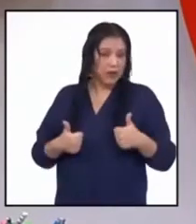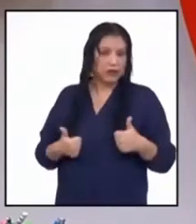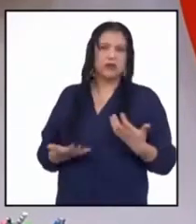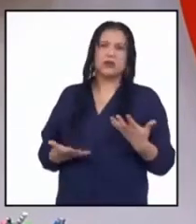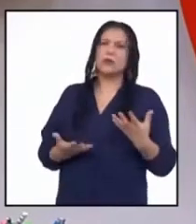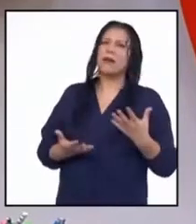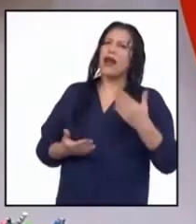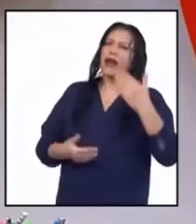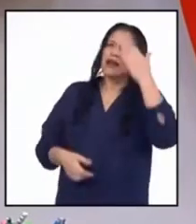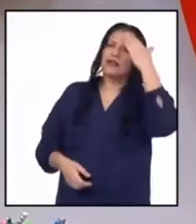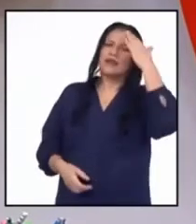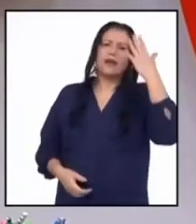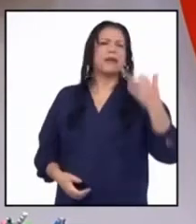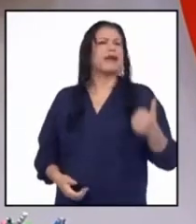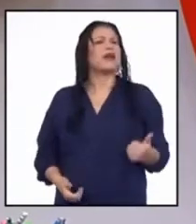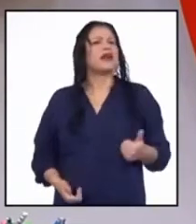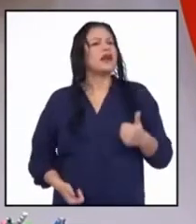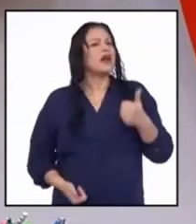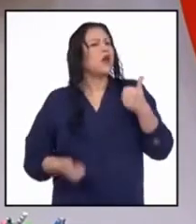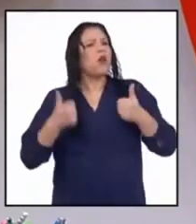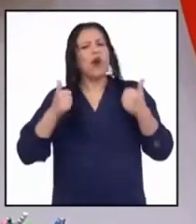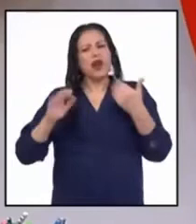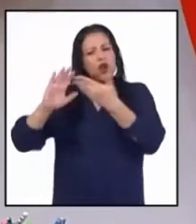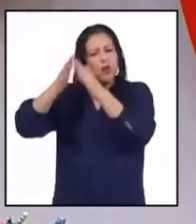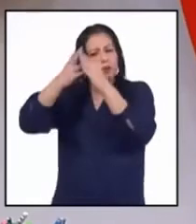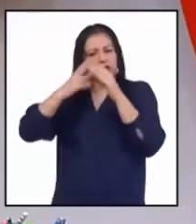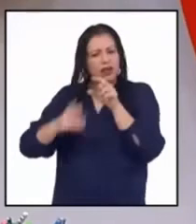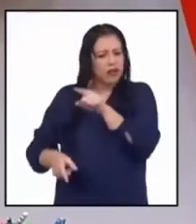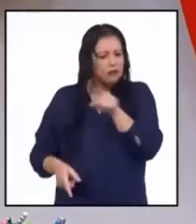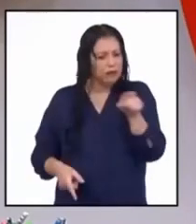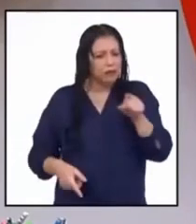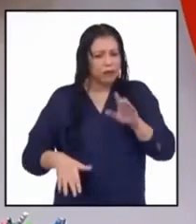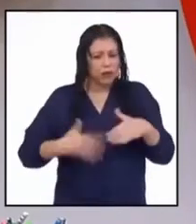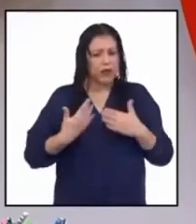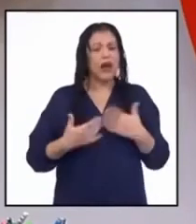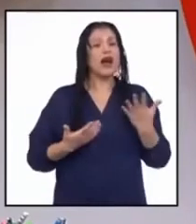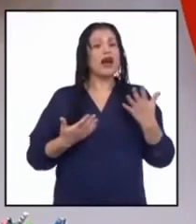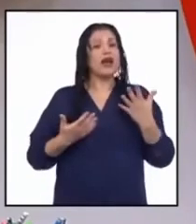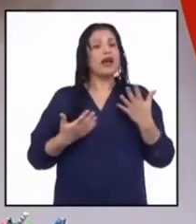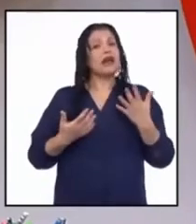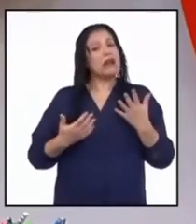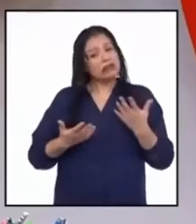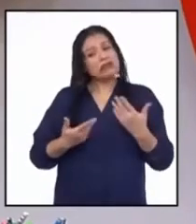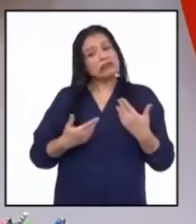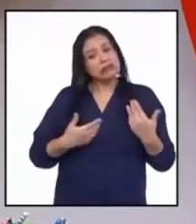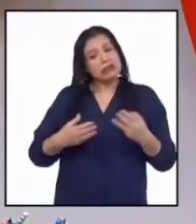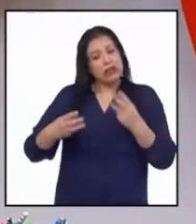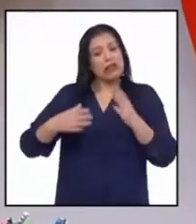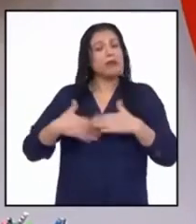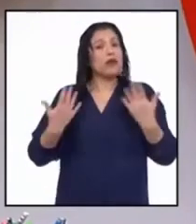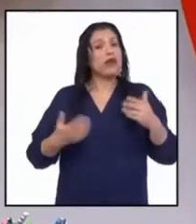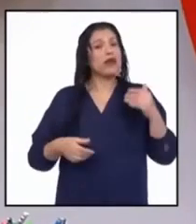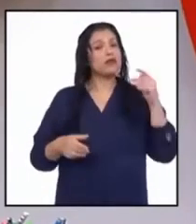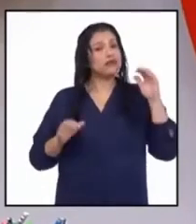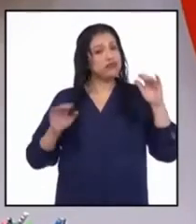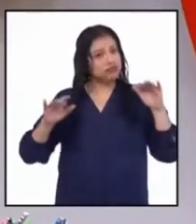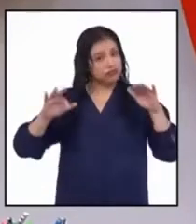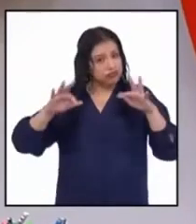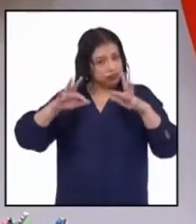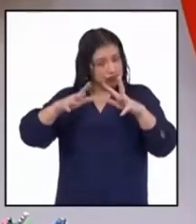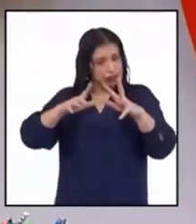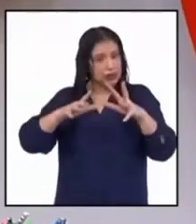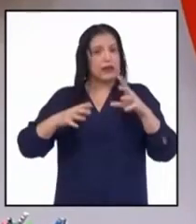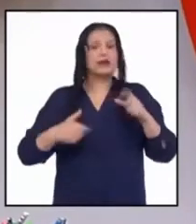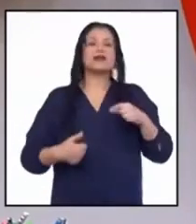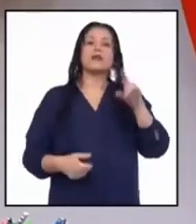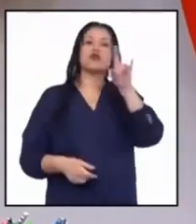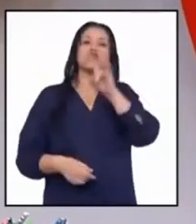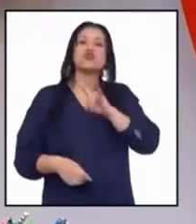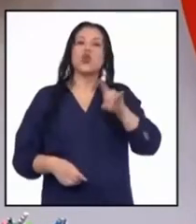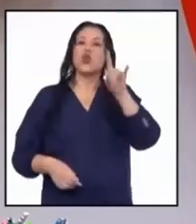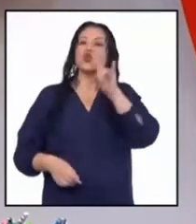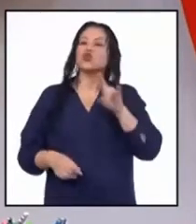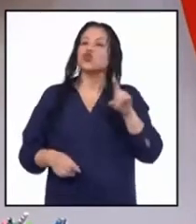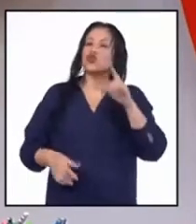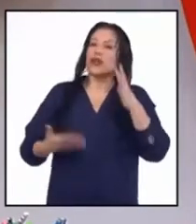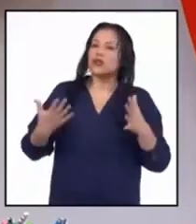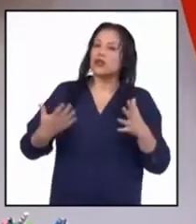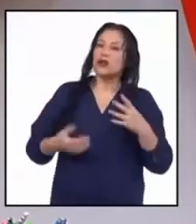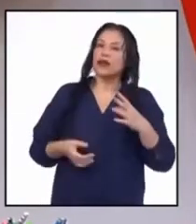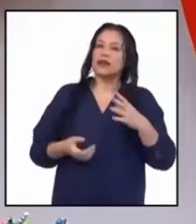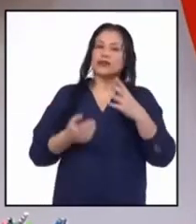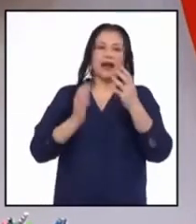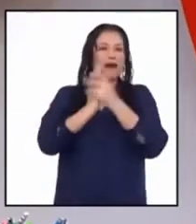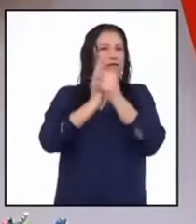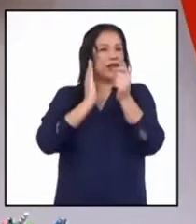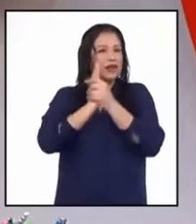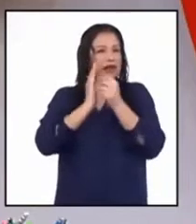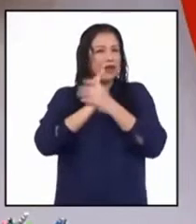qué comunidad tendrá las condiciones de acudir a la feria regional y qué comunidad a la distrital, estamos haciendo uso de nuestras habilidades y